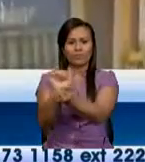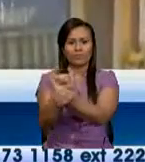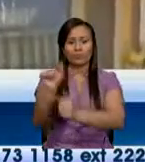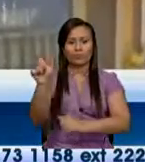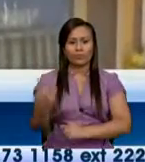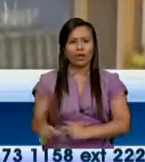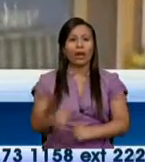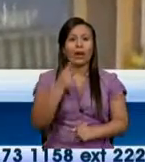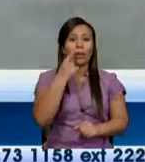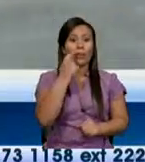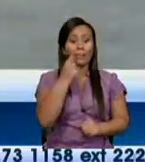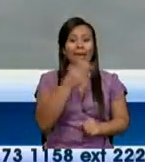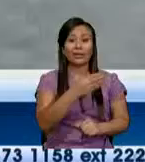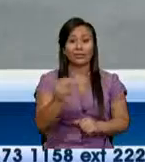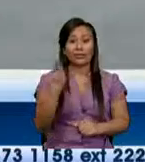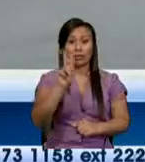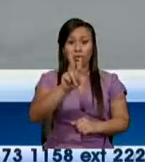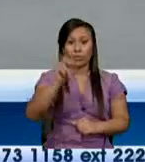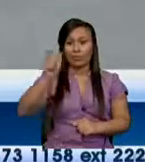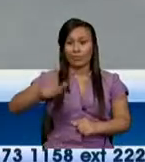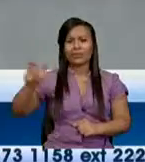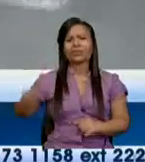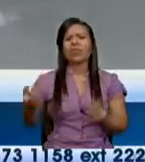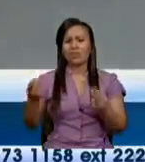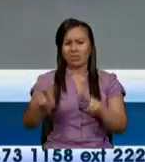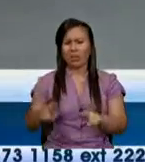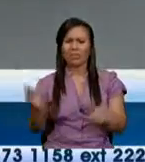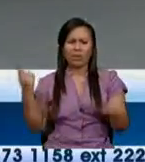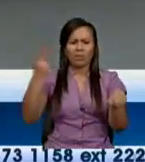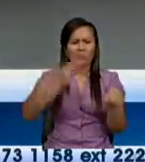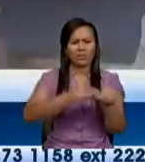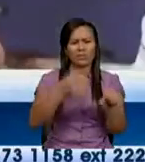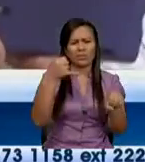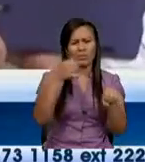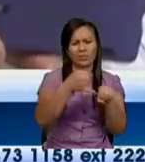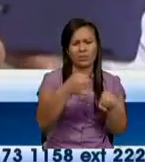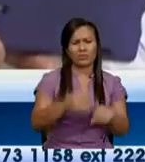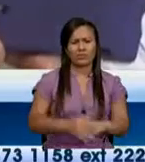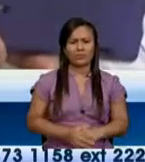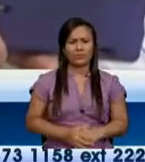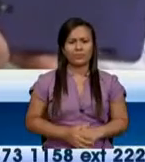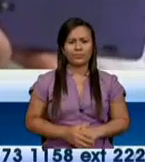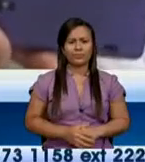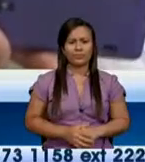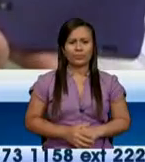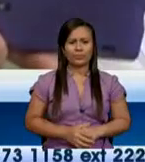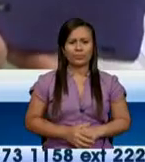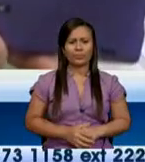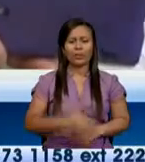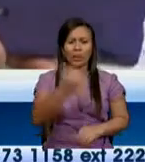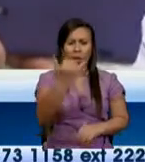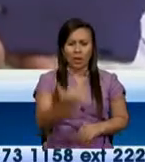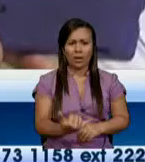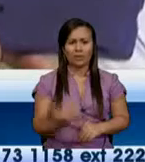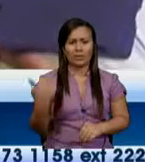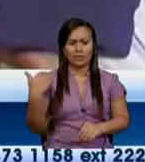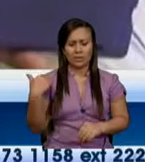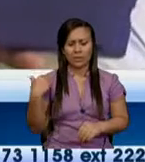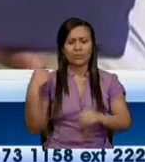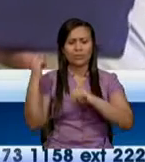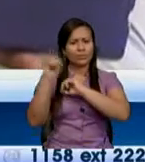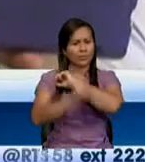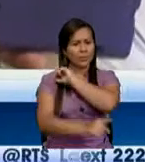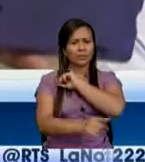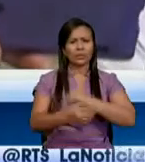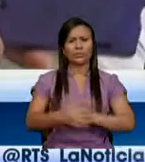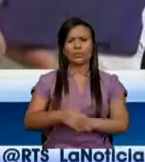hermanos, quienes al parecer también habrían participado de la violación. El hecho de que ahora hayamos obtenido esa sentencia no implica de que